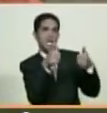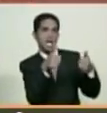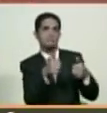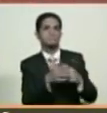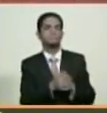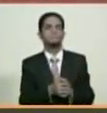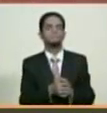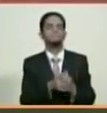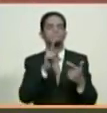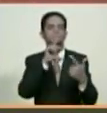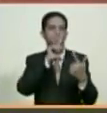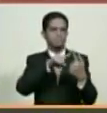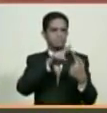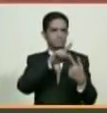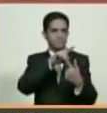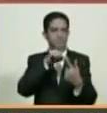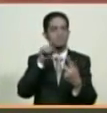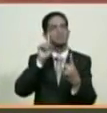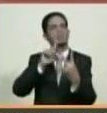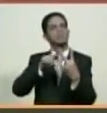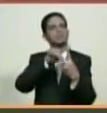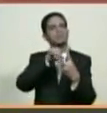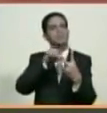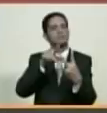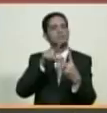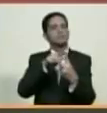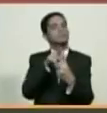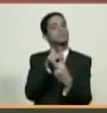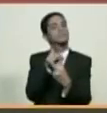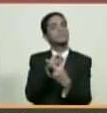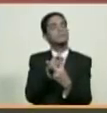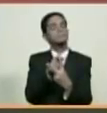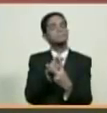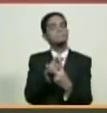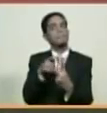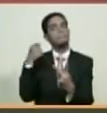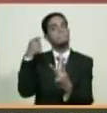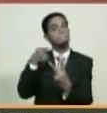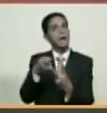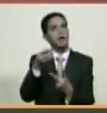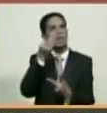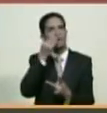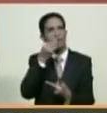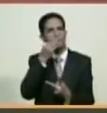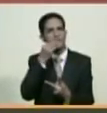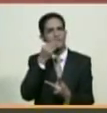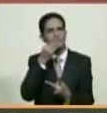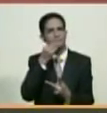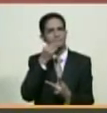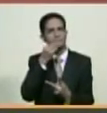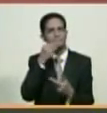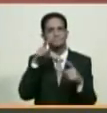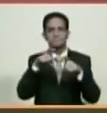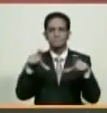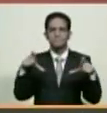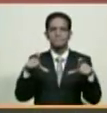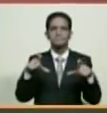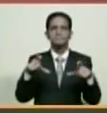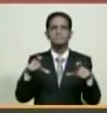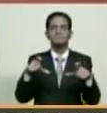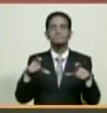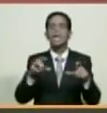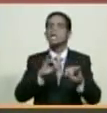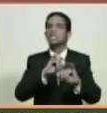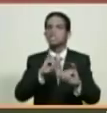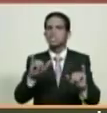los estatiques, no han desaparecido, ya están a punto de presentarle las tablas de